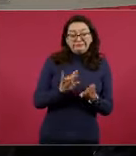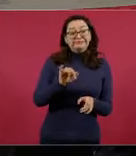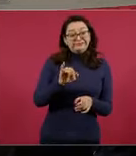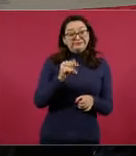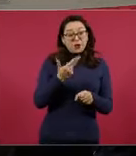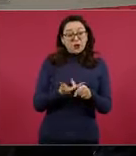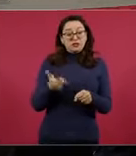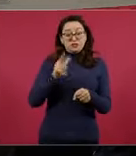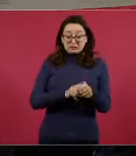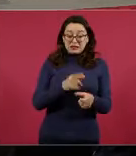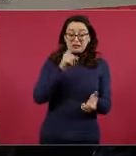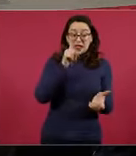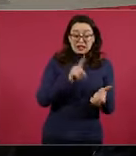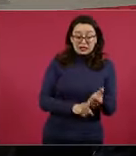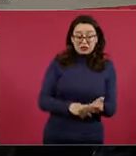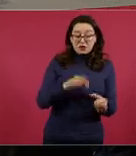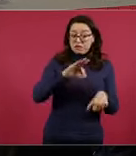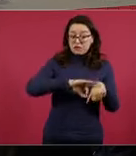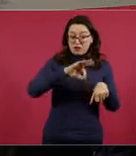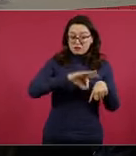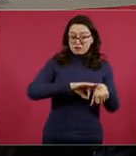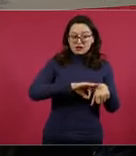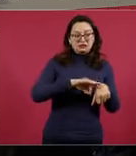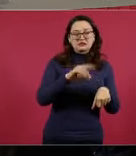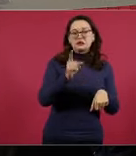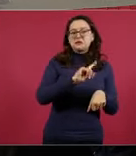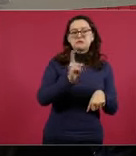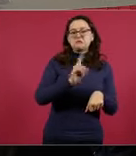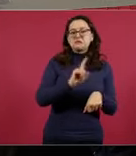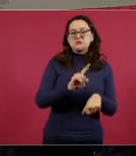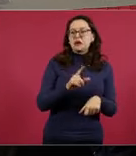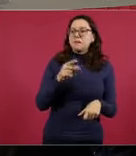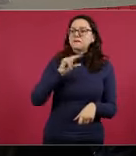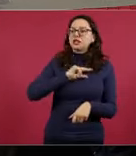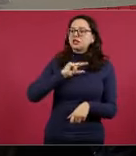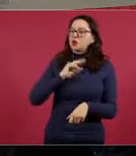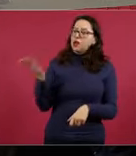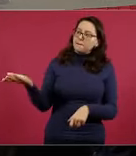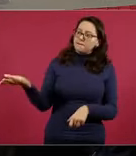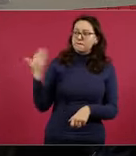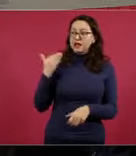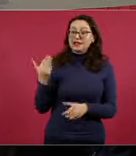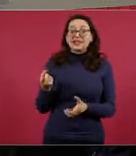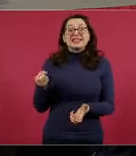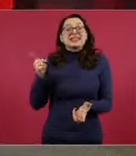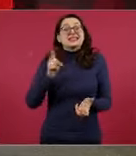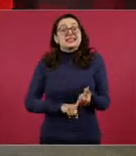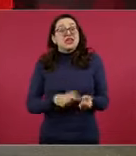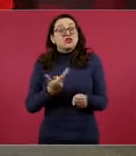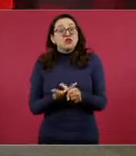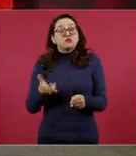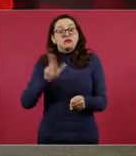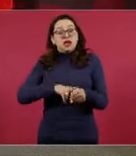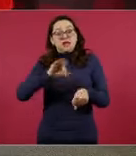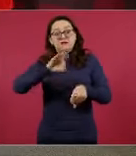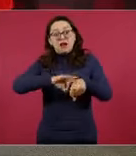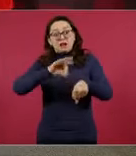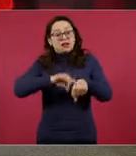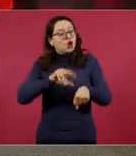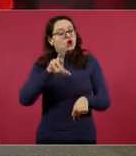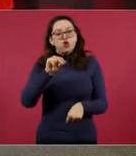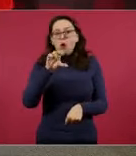el servicio de farmacia a un privado e incluso al interior de las de los hospitales de salud financiados